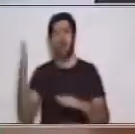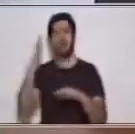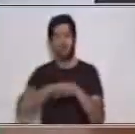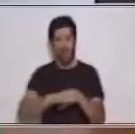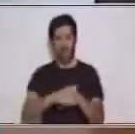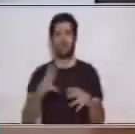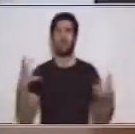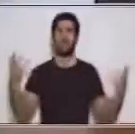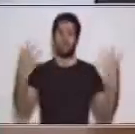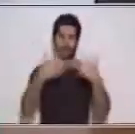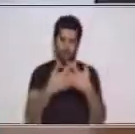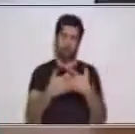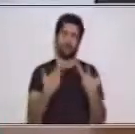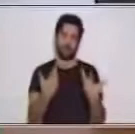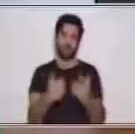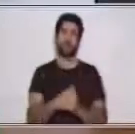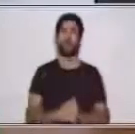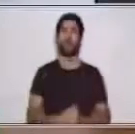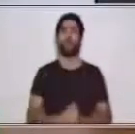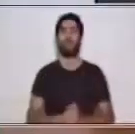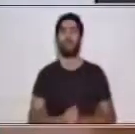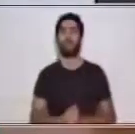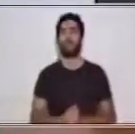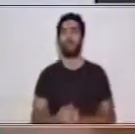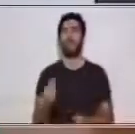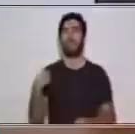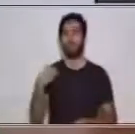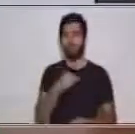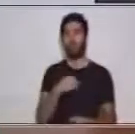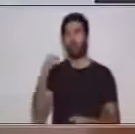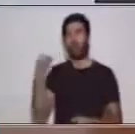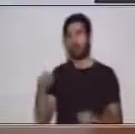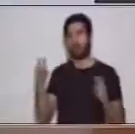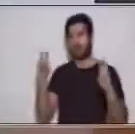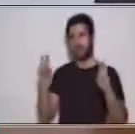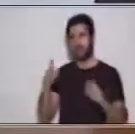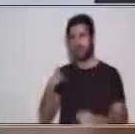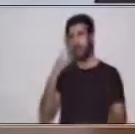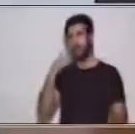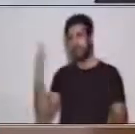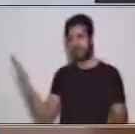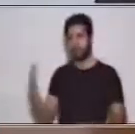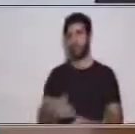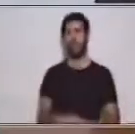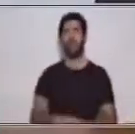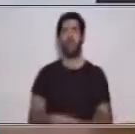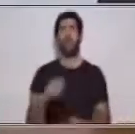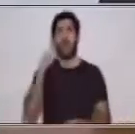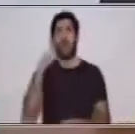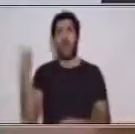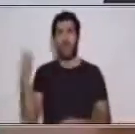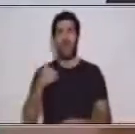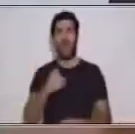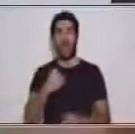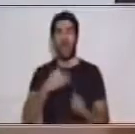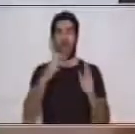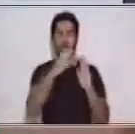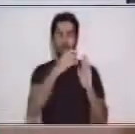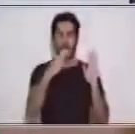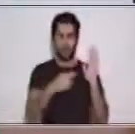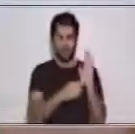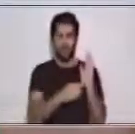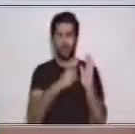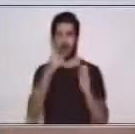que llevan como unión conectores y vamos a hablar un poquito de eso. Acá te presento un párrafo y lo vamos a